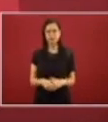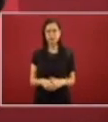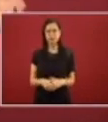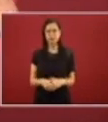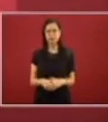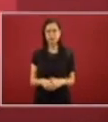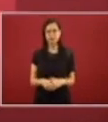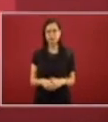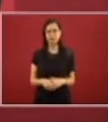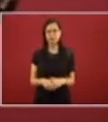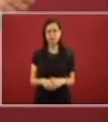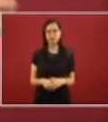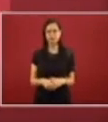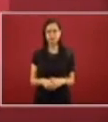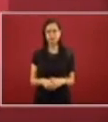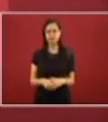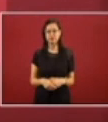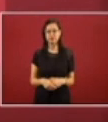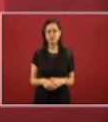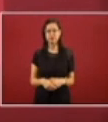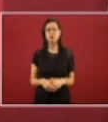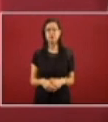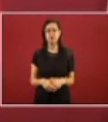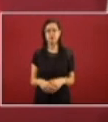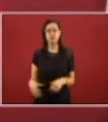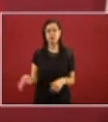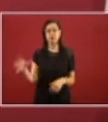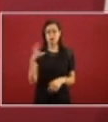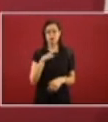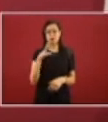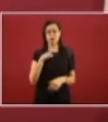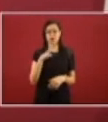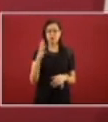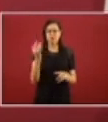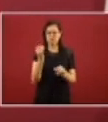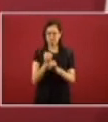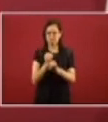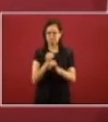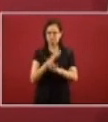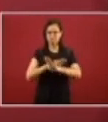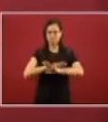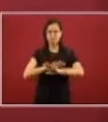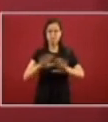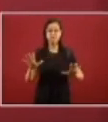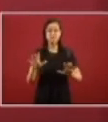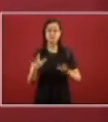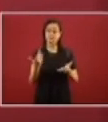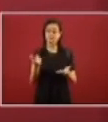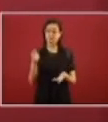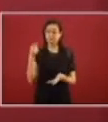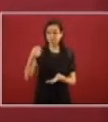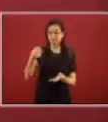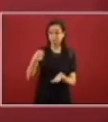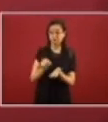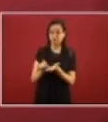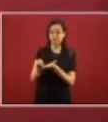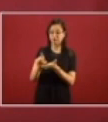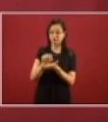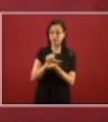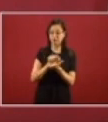Tengo la información de cómo, sobre todo en el Twitter,